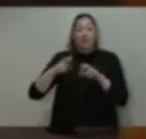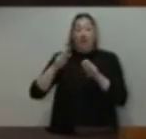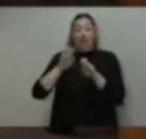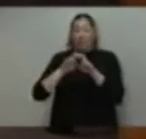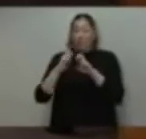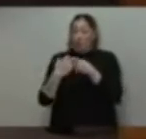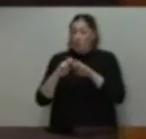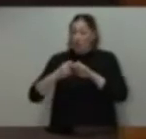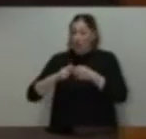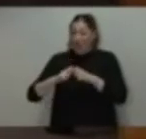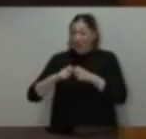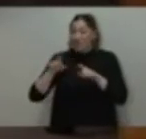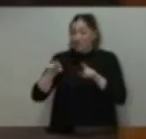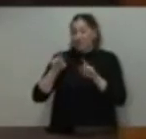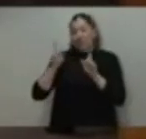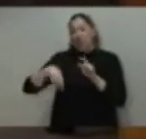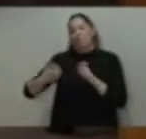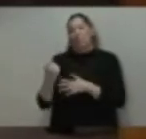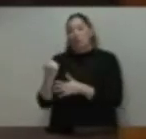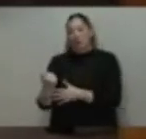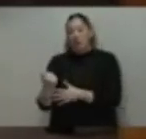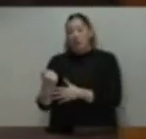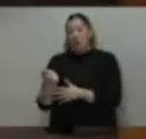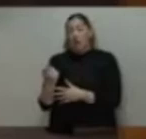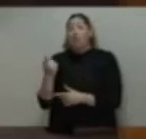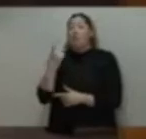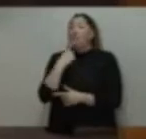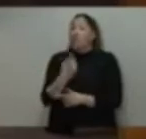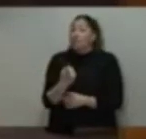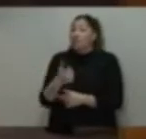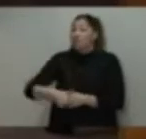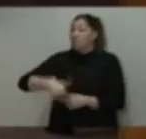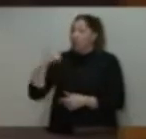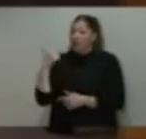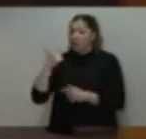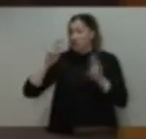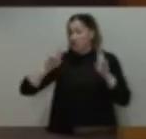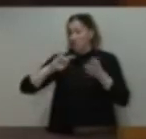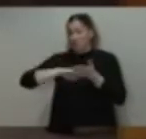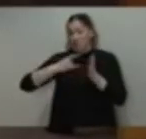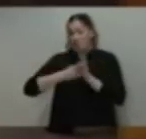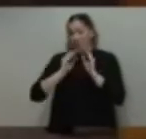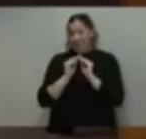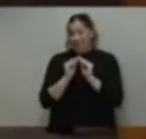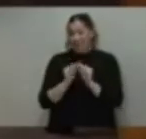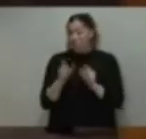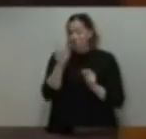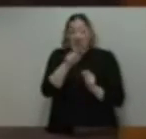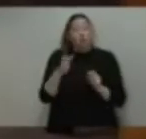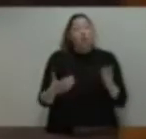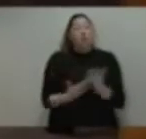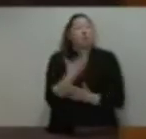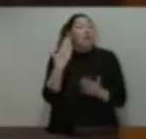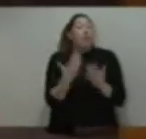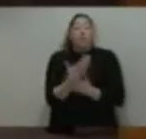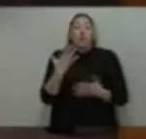que luego no defienden. Los que más difícil lo tienen para hacer un plan son los que viven al día a día. La gente, sobre todo, que tiene miedo